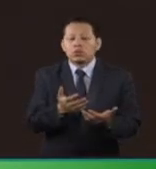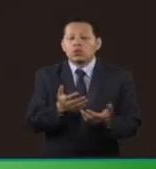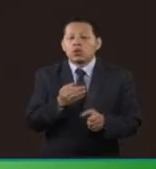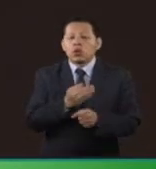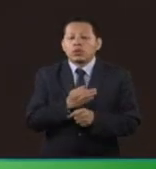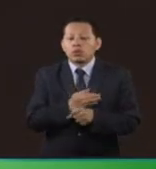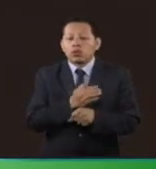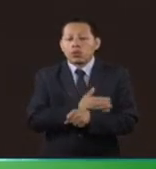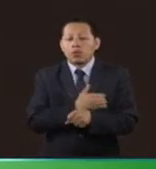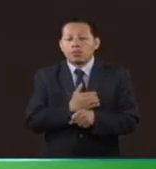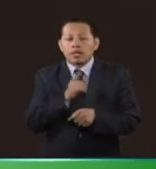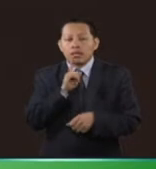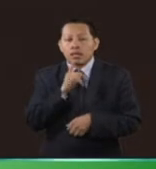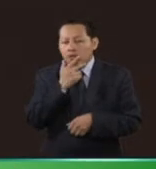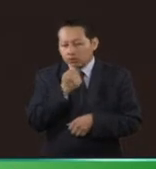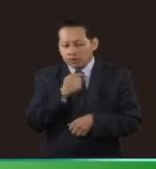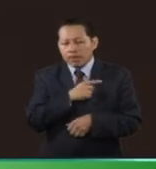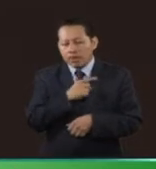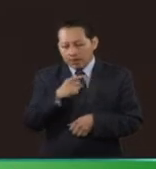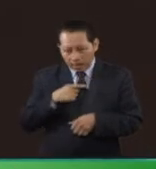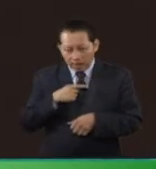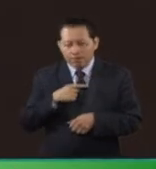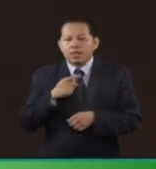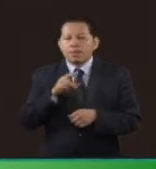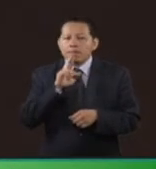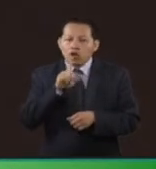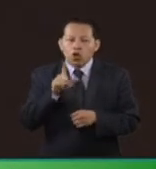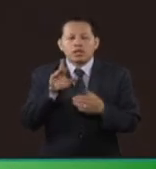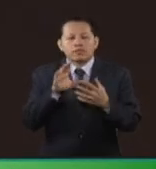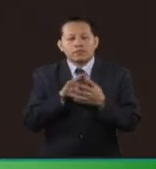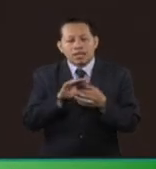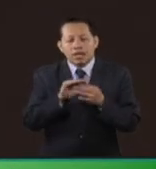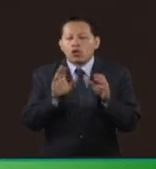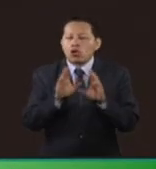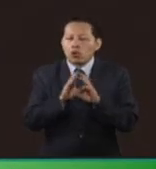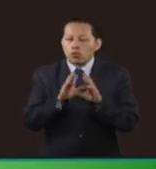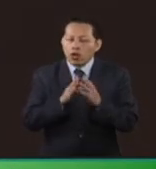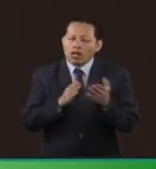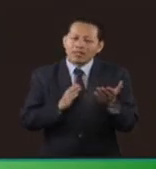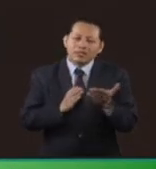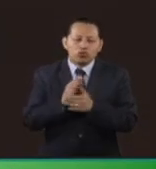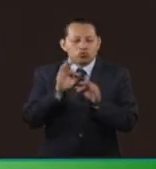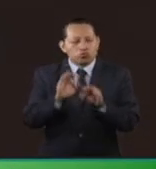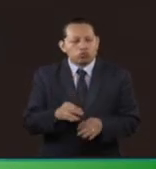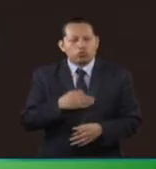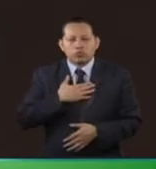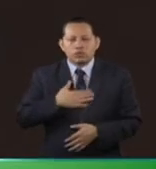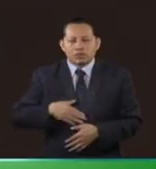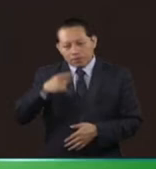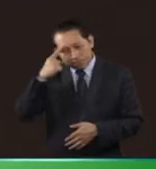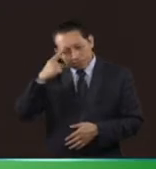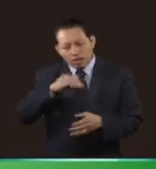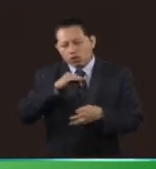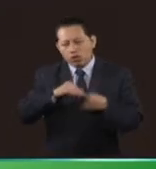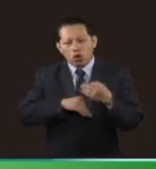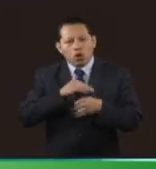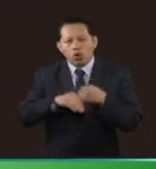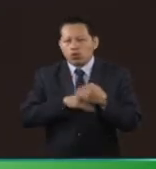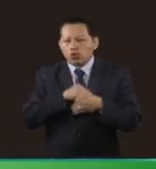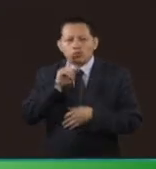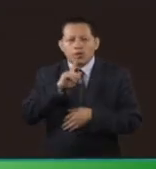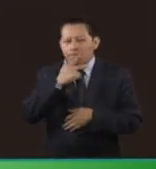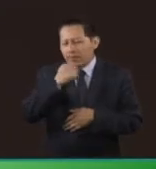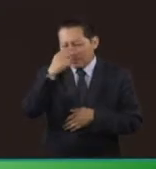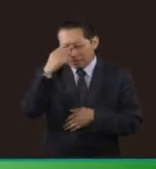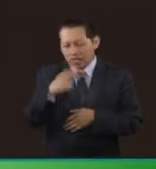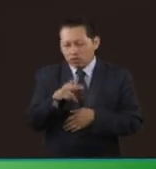compañeras y compañeros, deberíamos estar hablando de cómo garantizar el acceso real a la justicia para todas y todos los